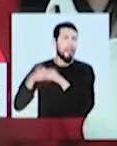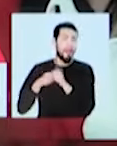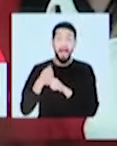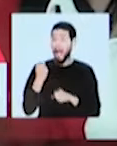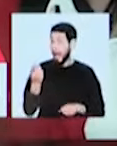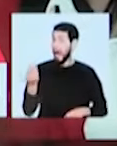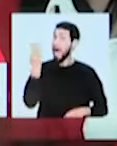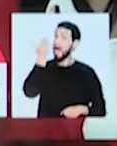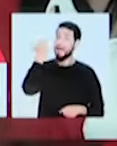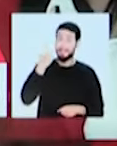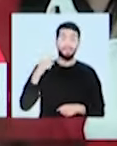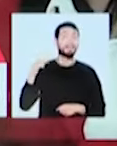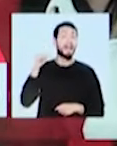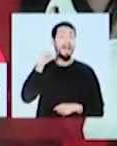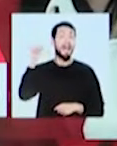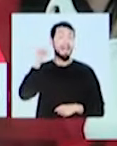alimentación.